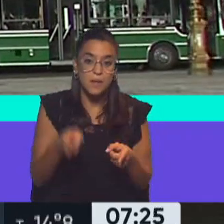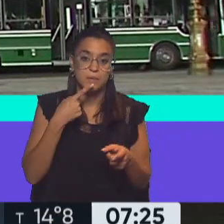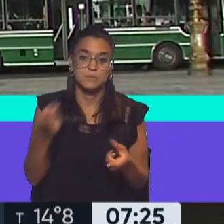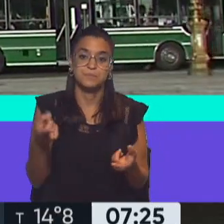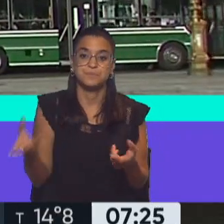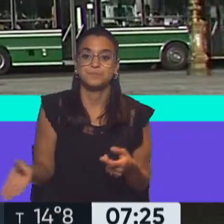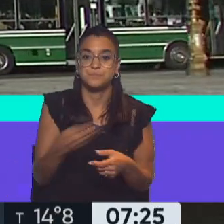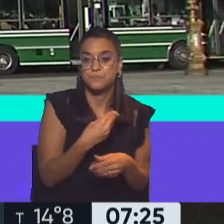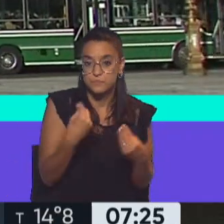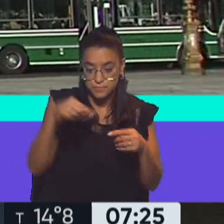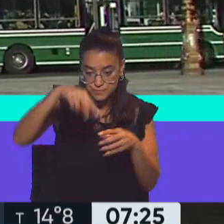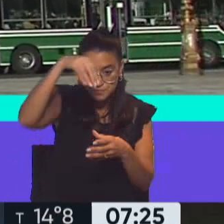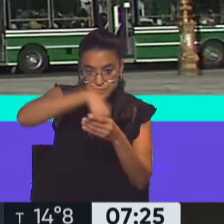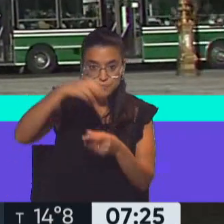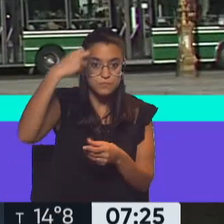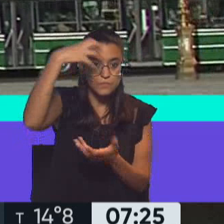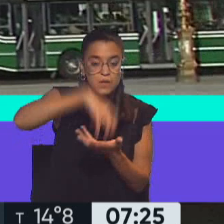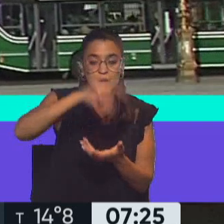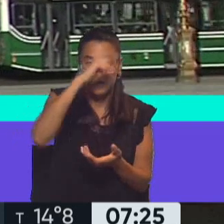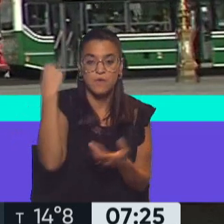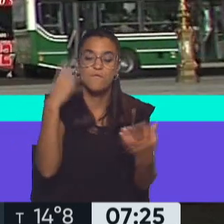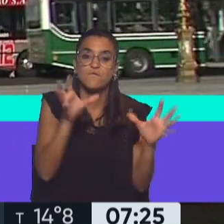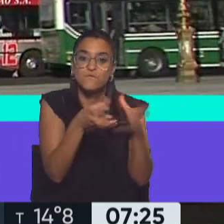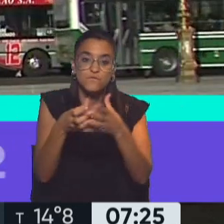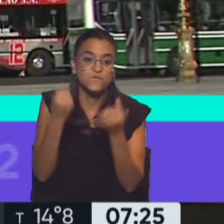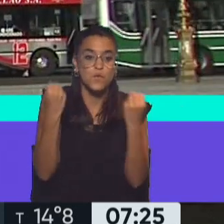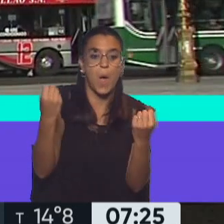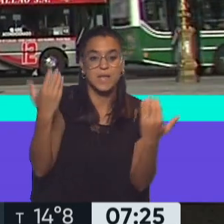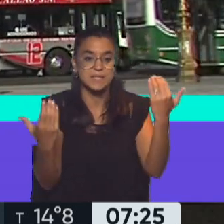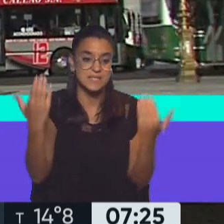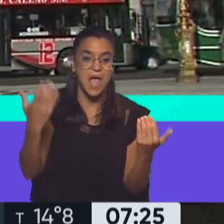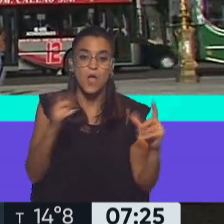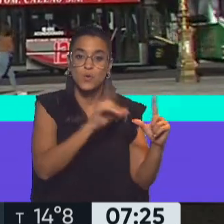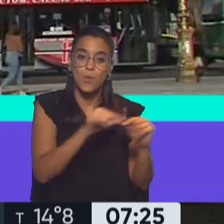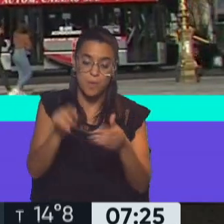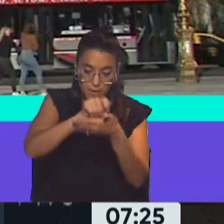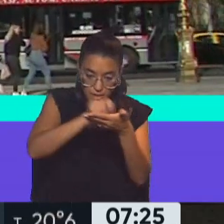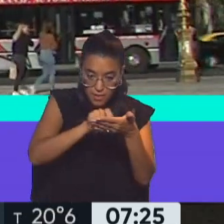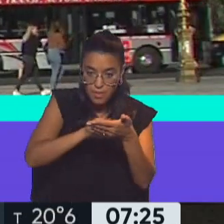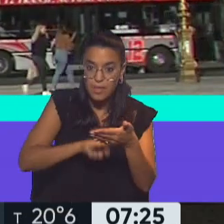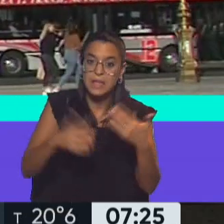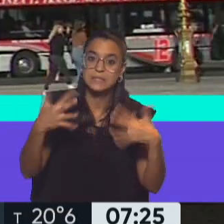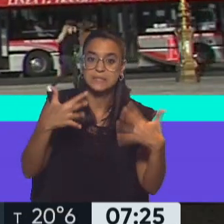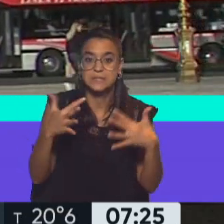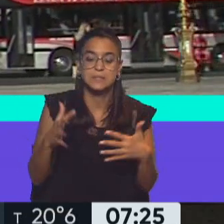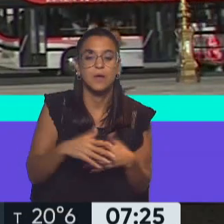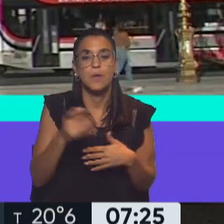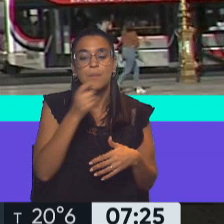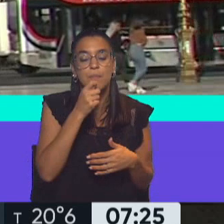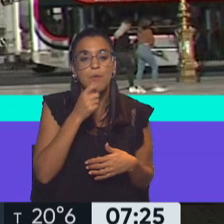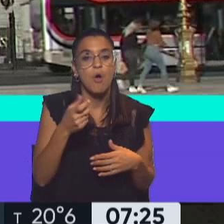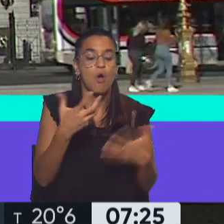también por todo lo que ocurrirá aquí en el Congreso Nacional. La relación de fuerzas y, si hacemos números, papel y lápiz, van a andar por el lado, por ejemplo,